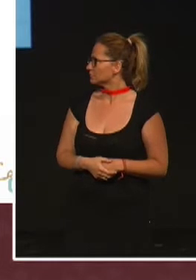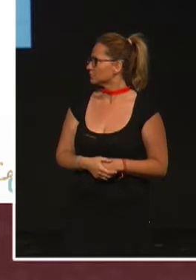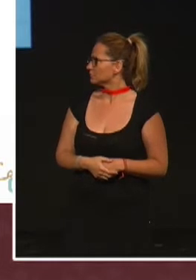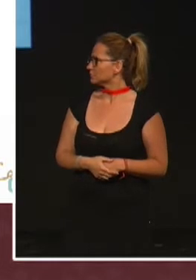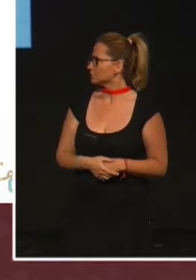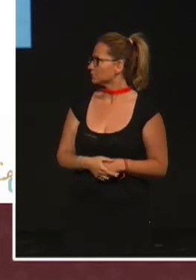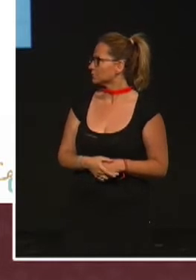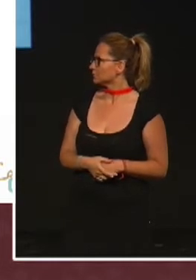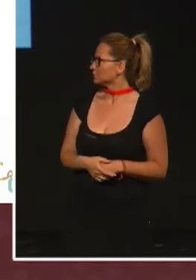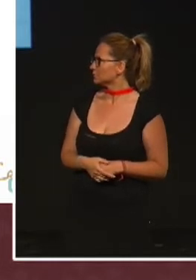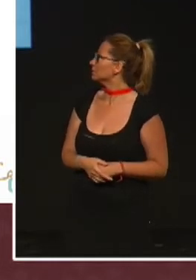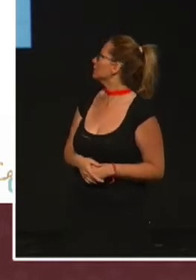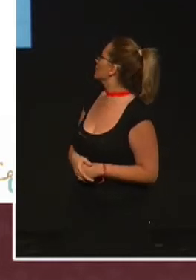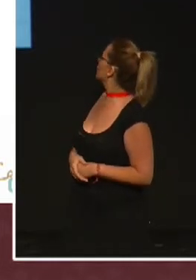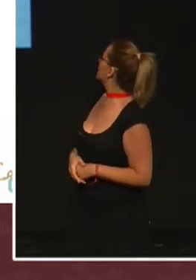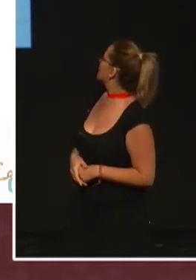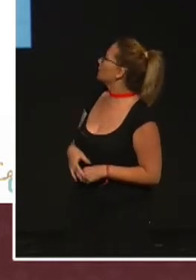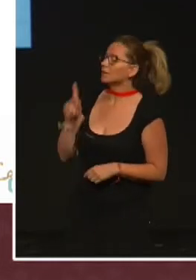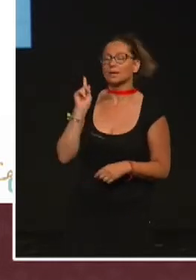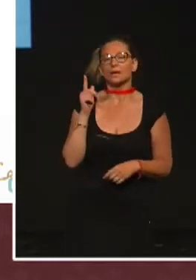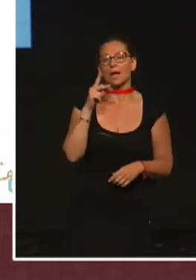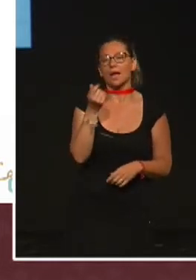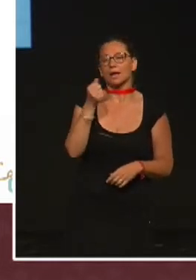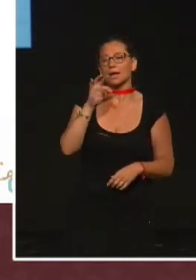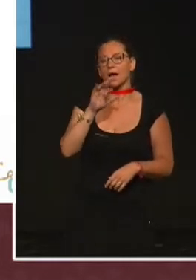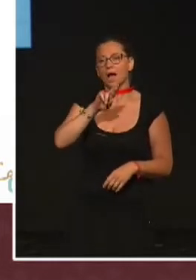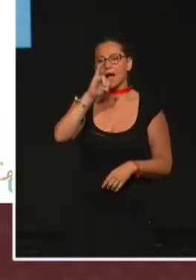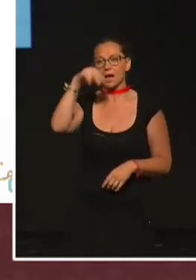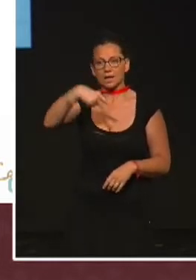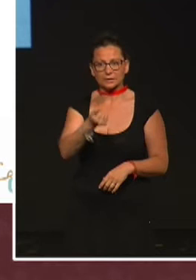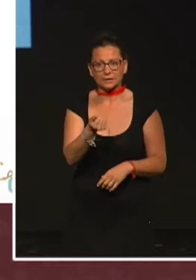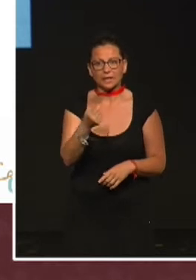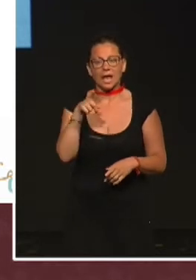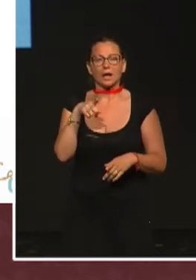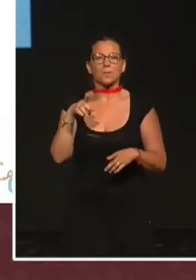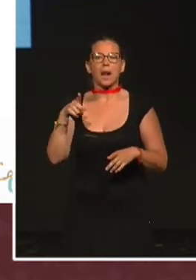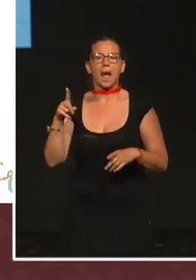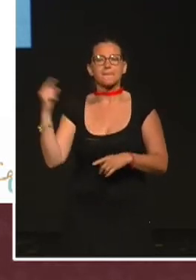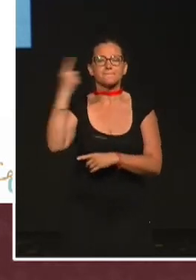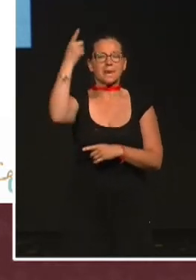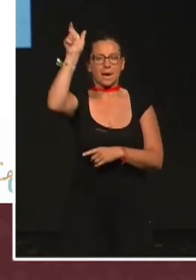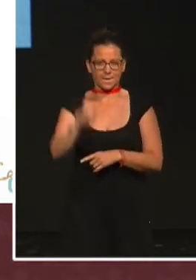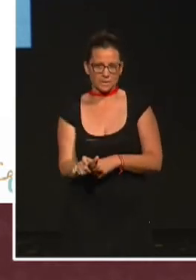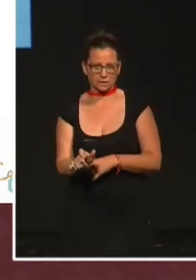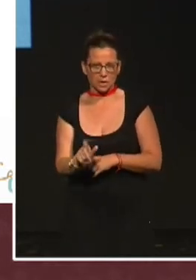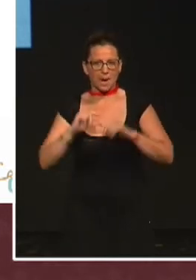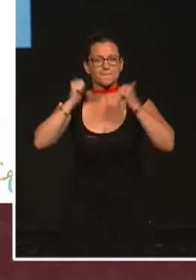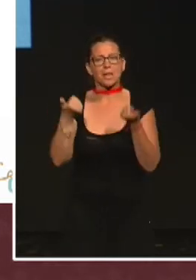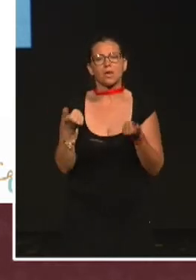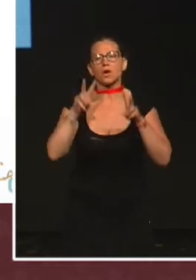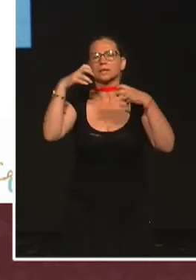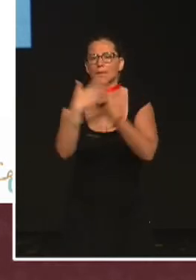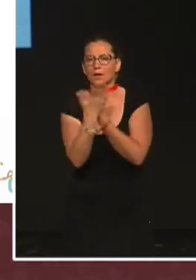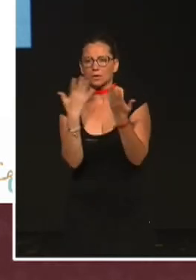Catherine Stray se la conoce como una de las pioneras del compostaje humano. En los años 2000, mientras